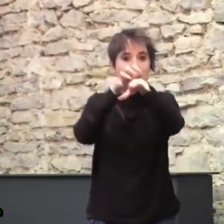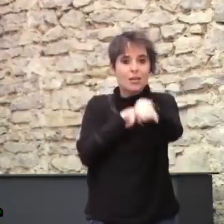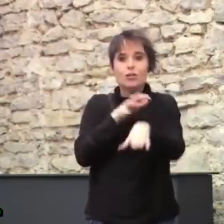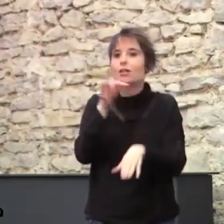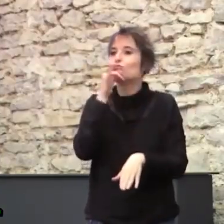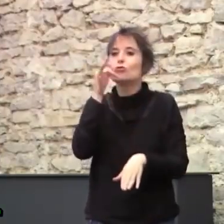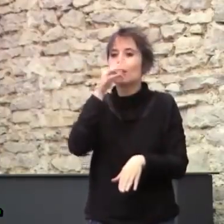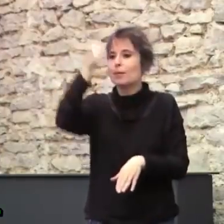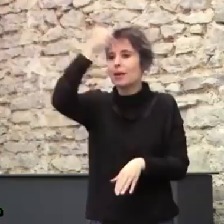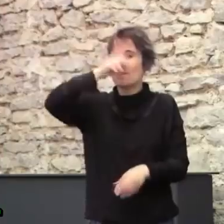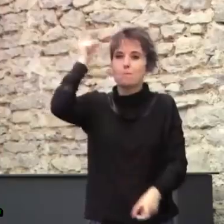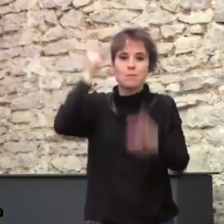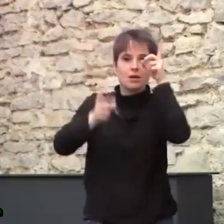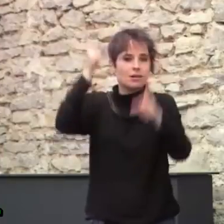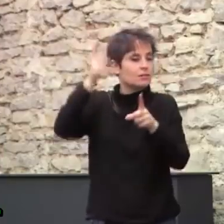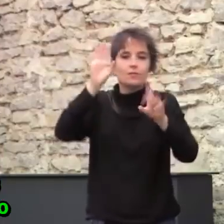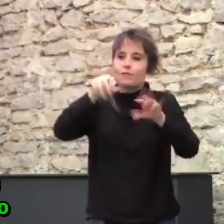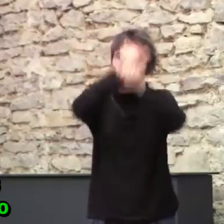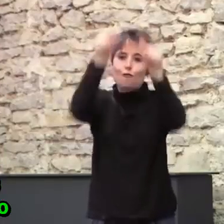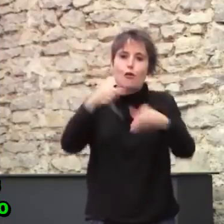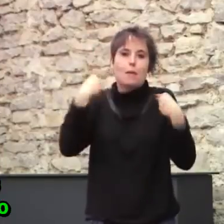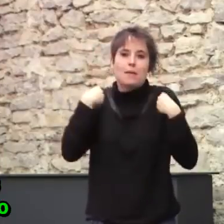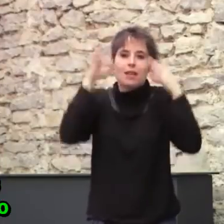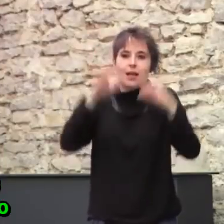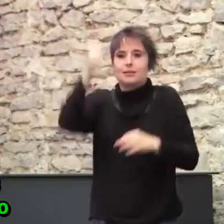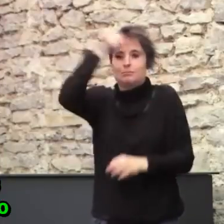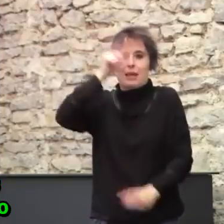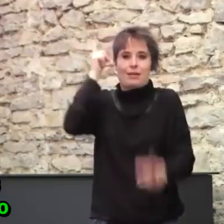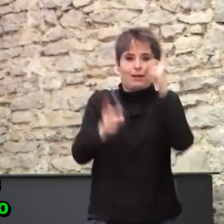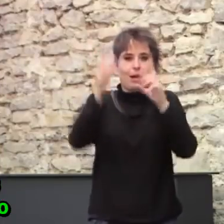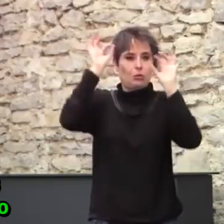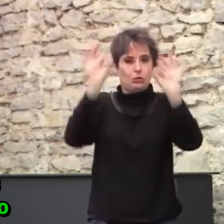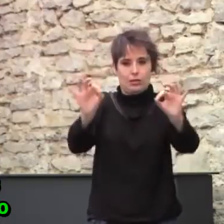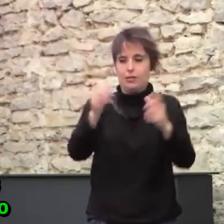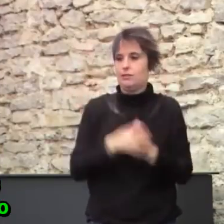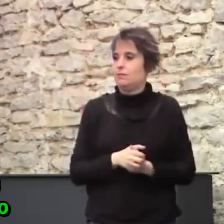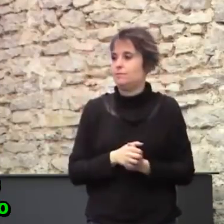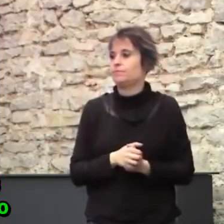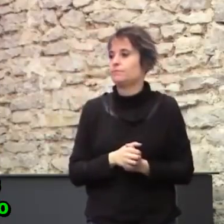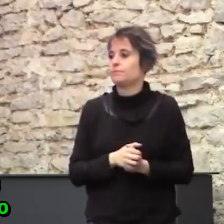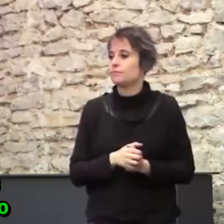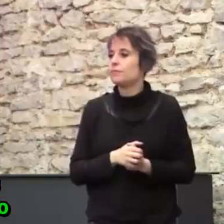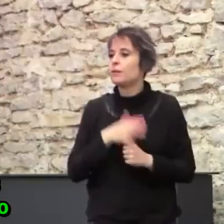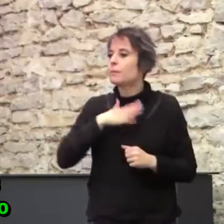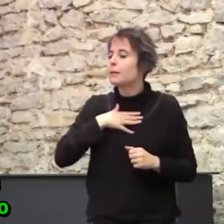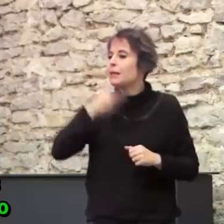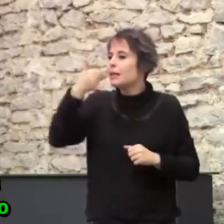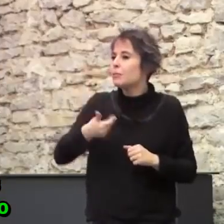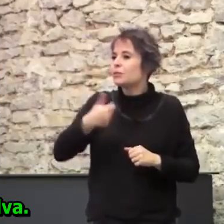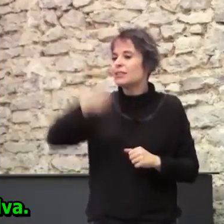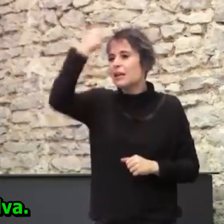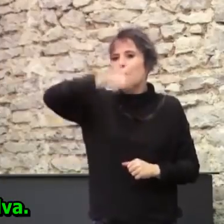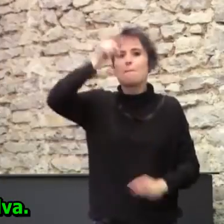está totalmente, digamos, vive en el patriarcado, ¿no? Para mí este tema, lo que es fundamental es que entendamos